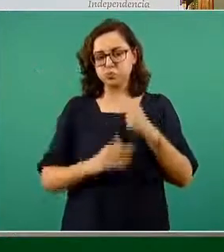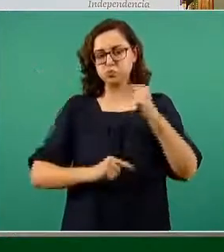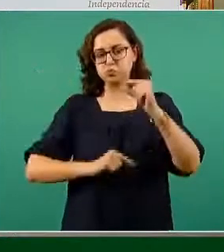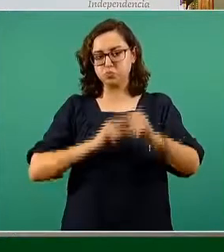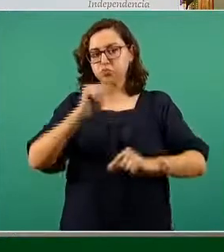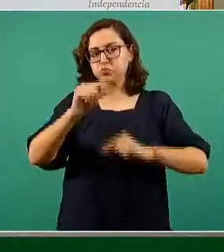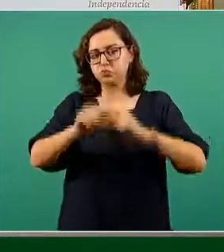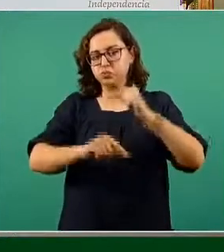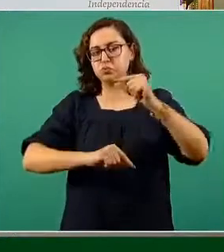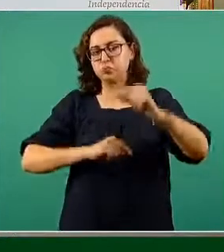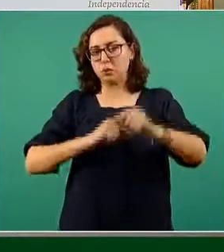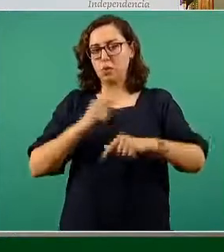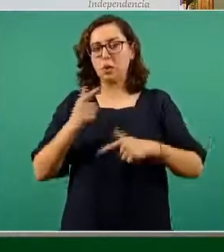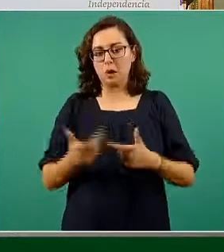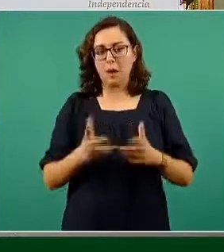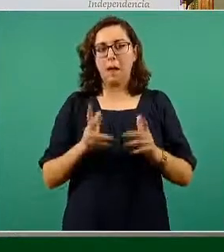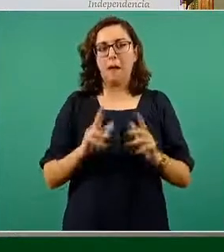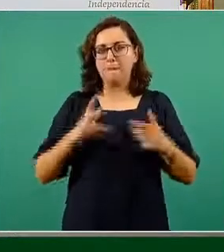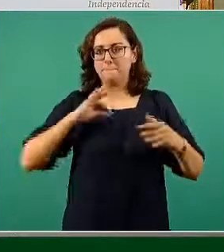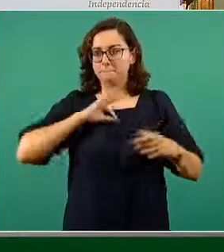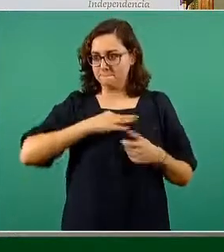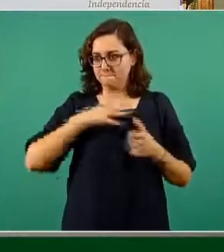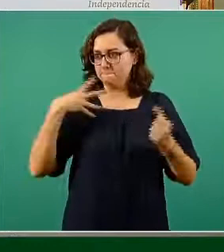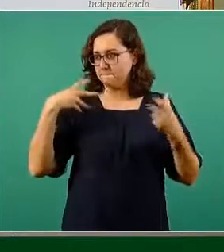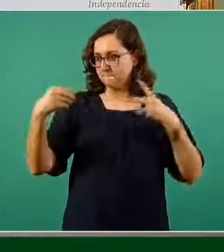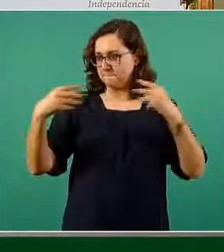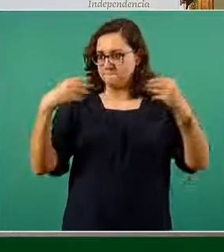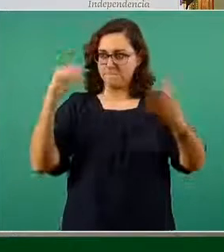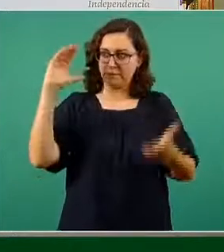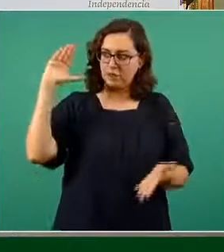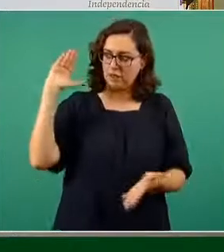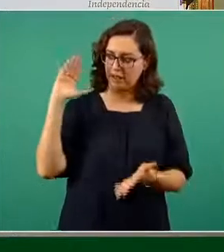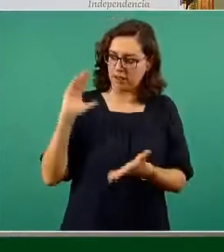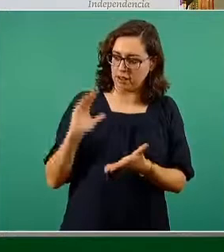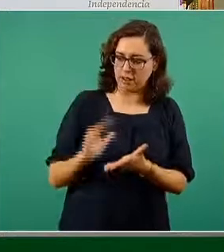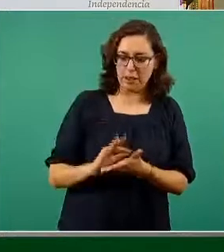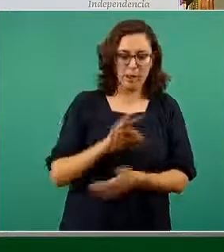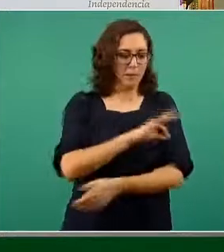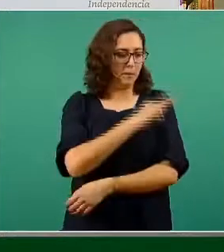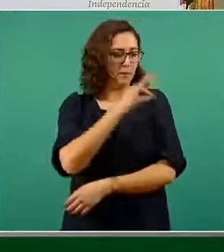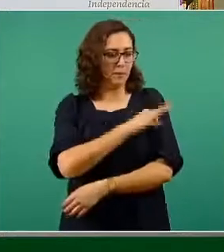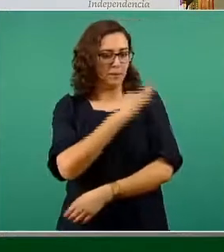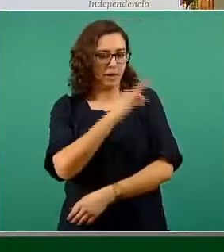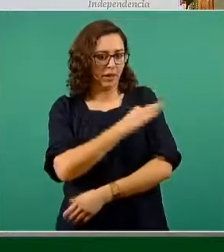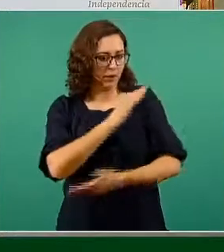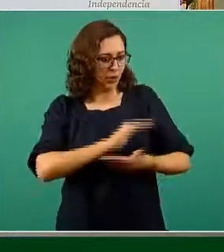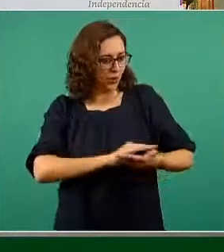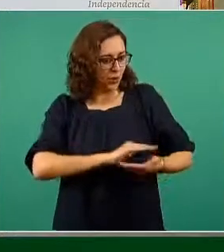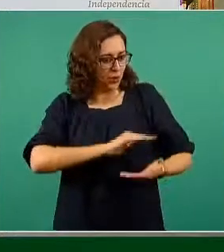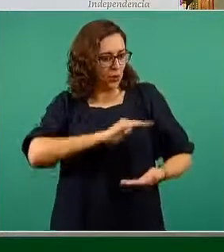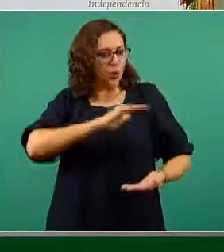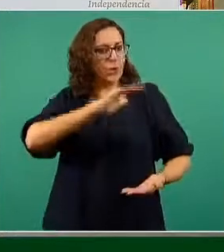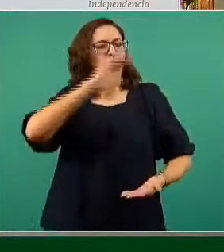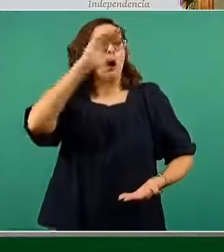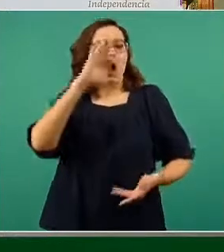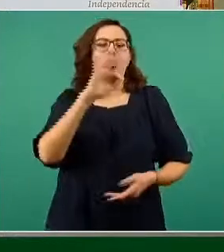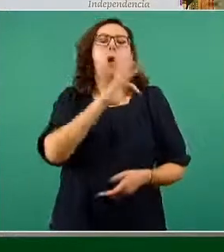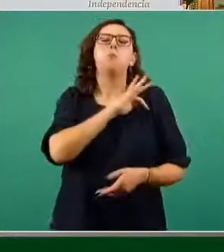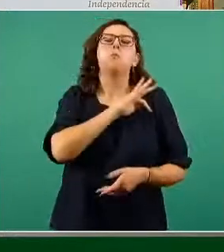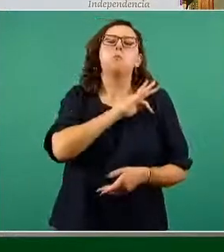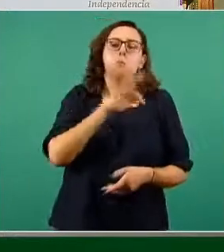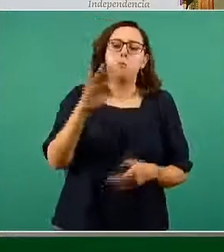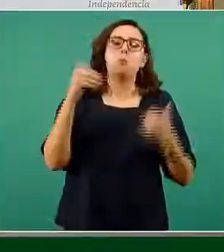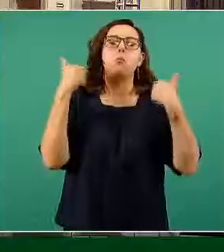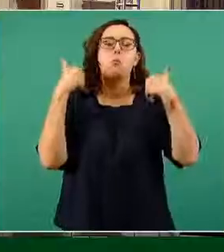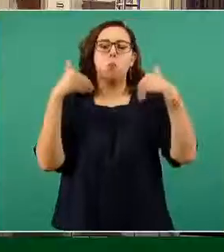mejores momentos tanto de la epidemia como de la cobertura vacunal en donde es probable que pudieran cambiar este tipo